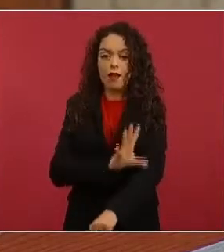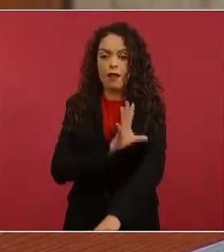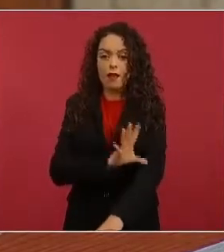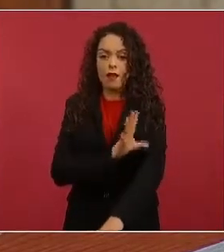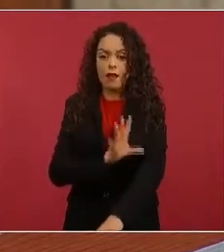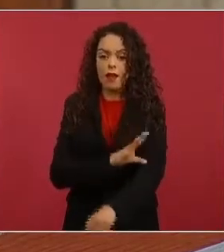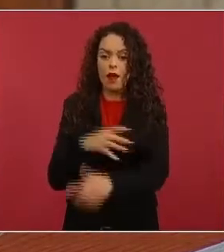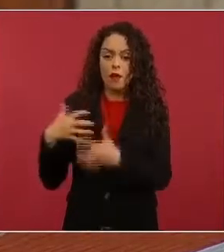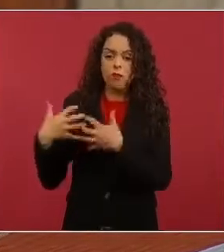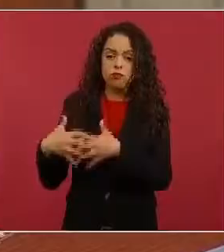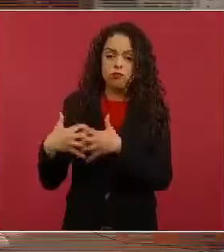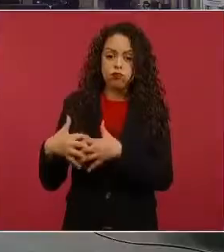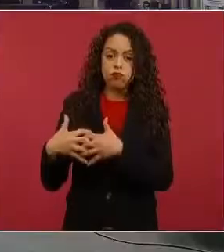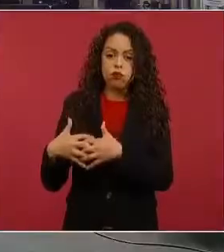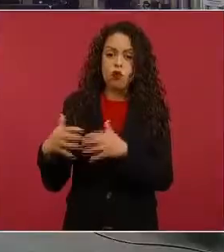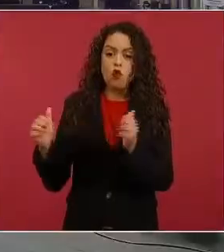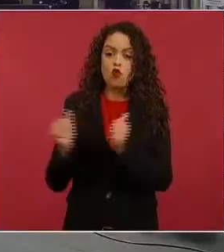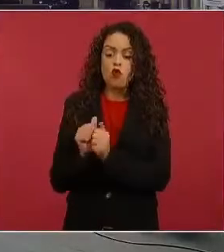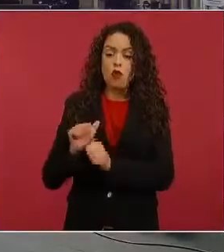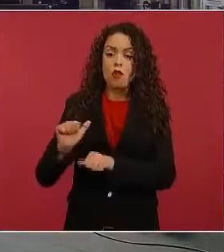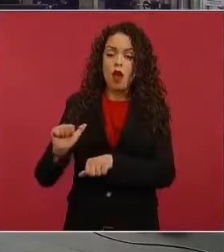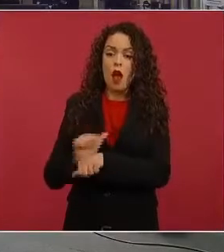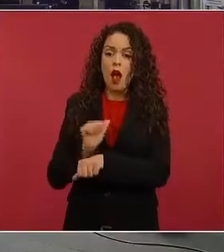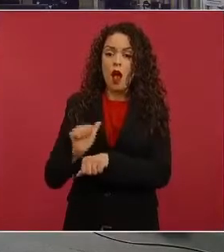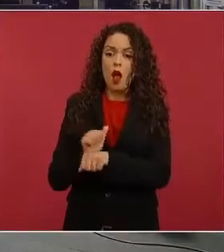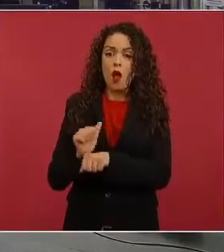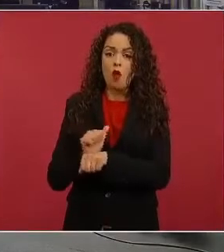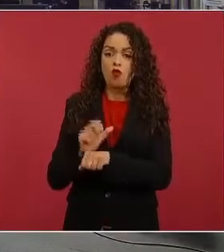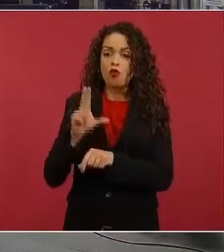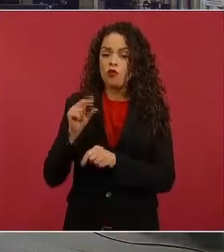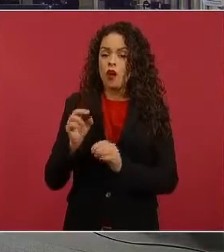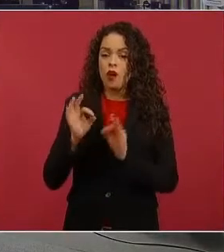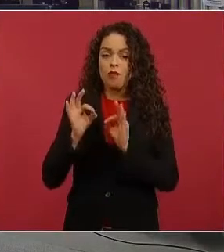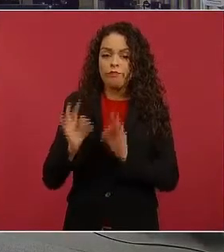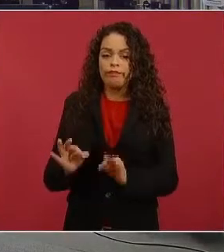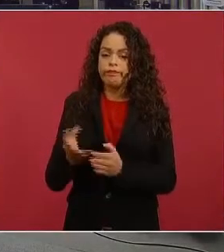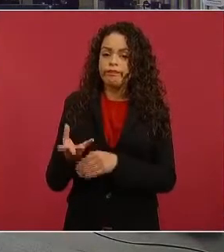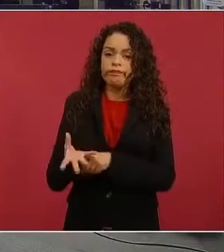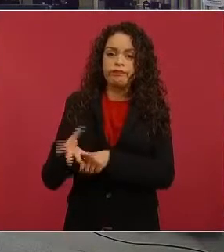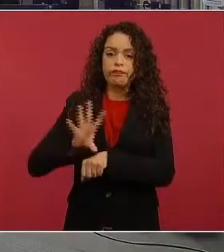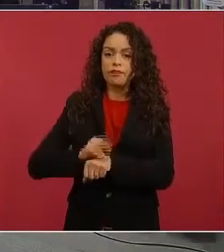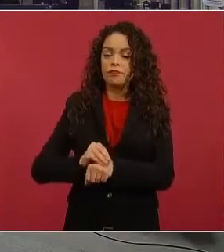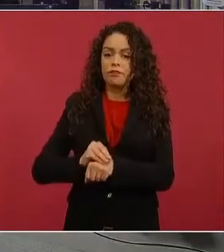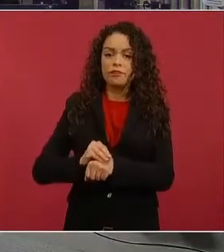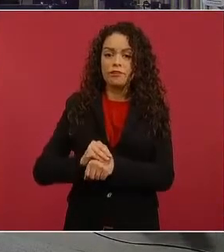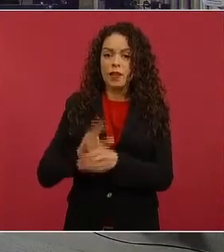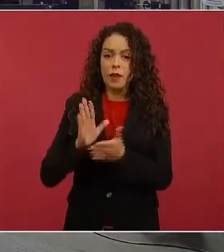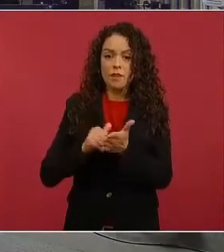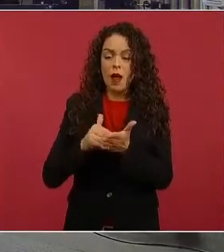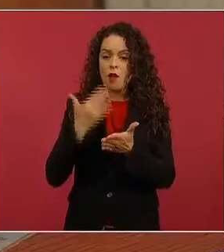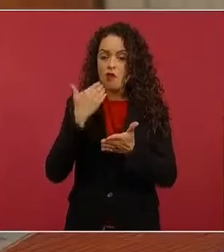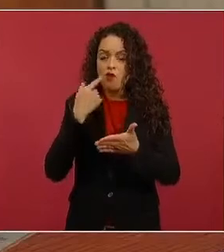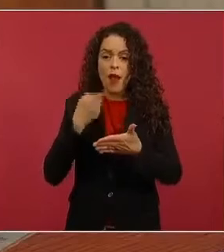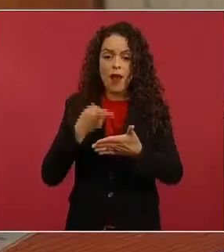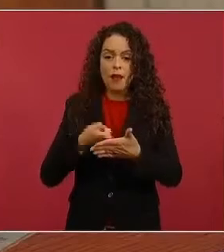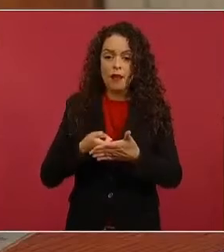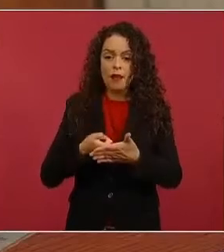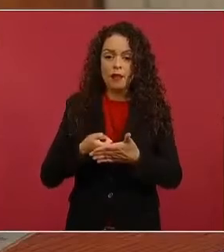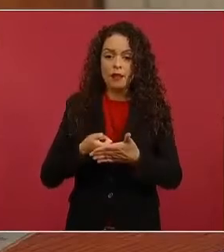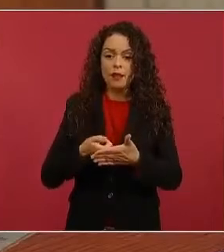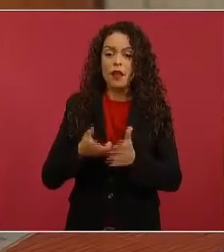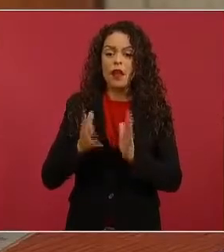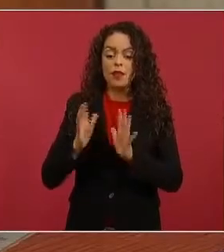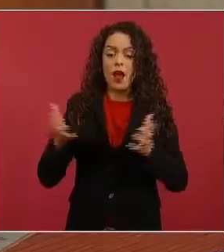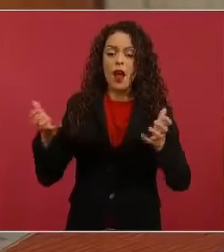logrado con vehículos ilegales o no debidamente autorizados, de acuerdo con la sentencia del Pleno